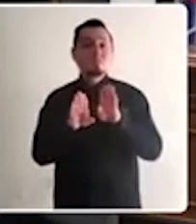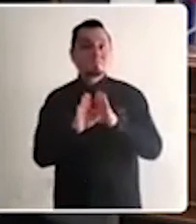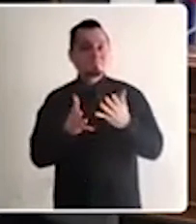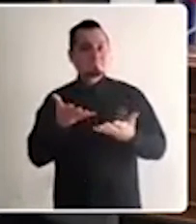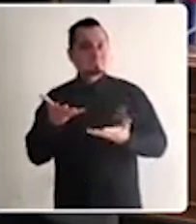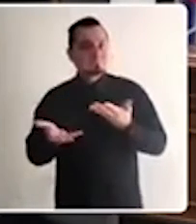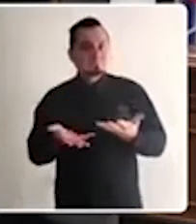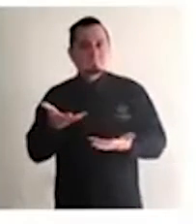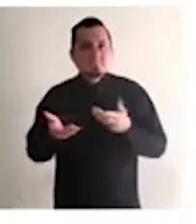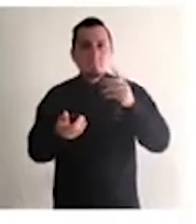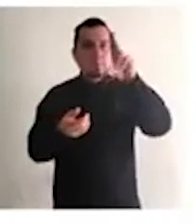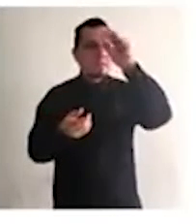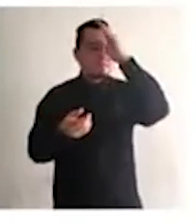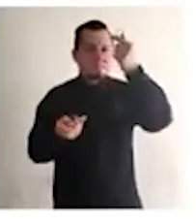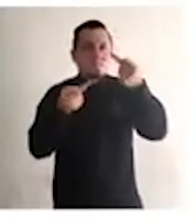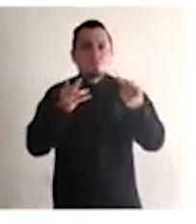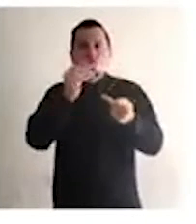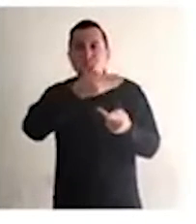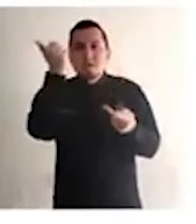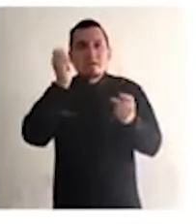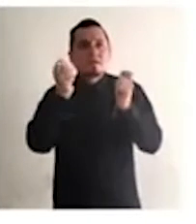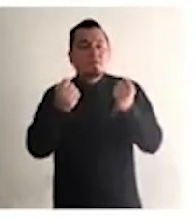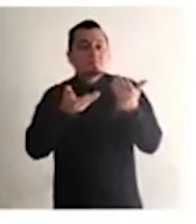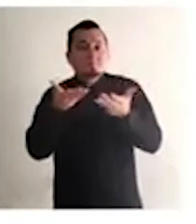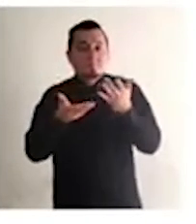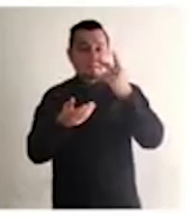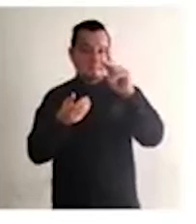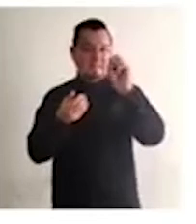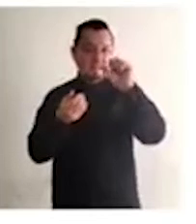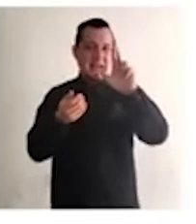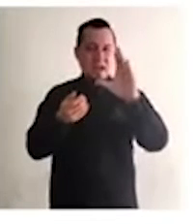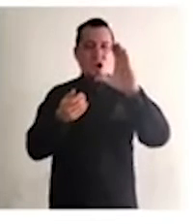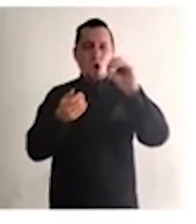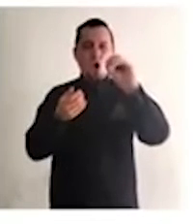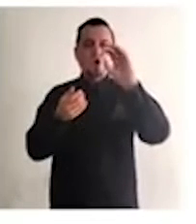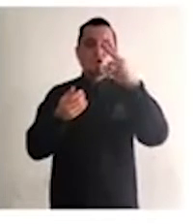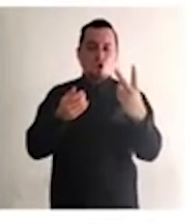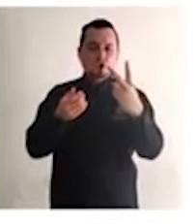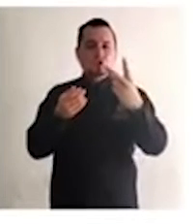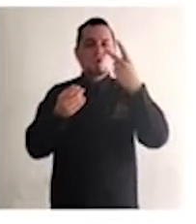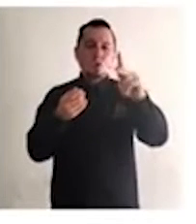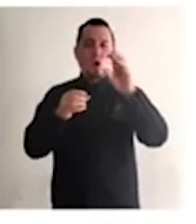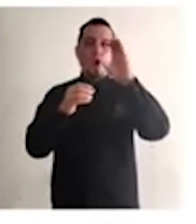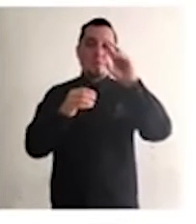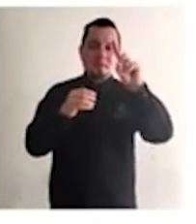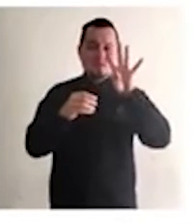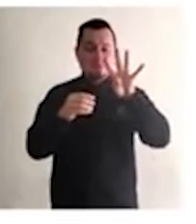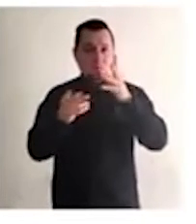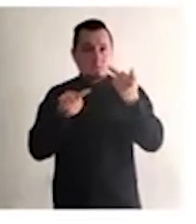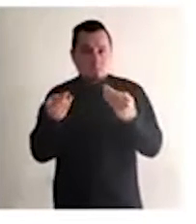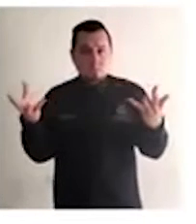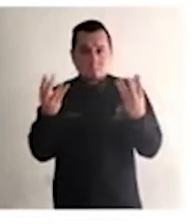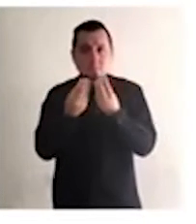disyuntiva. Si los dos indicadores de evaluación de impacto de contagios por SARS-CoV-2, el índice semanal de casos activos y la saturación